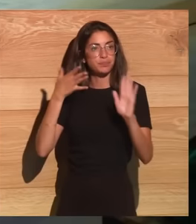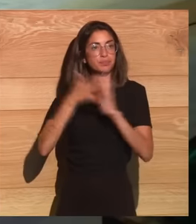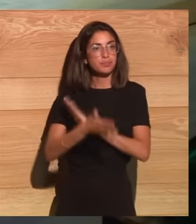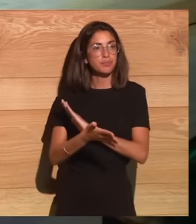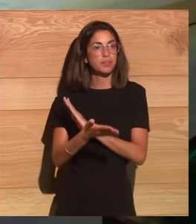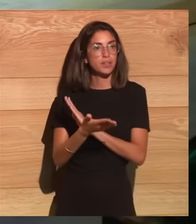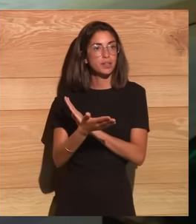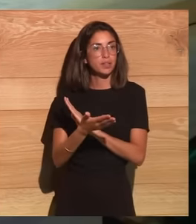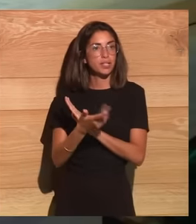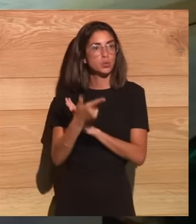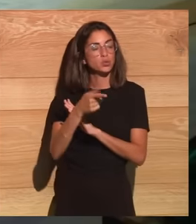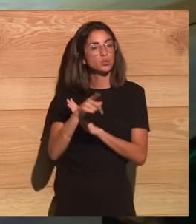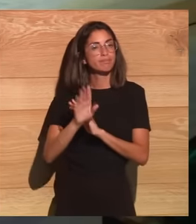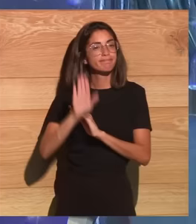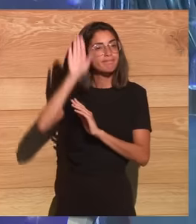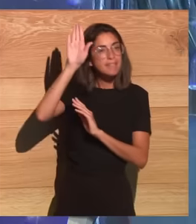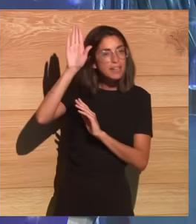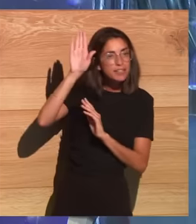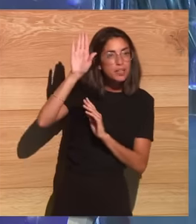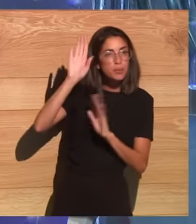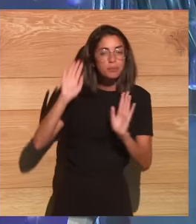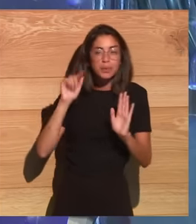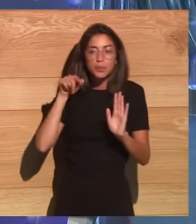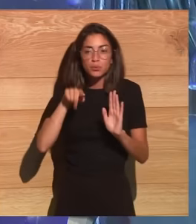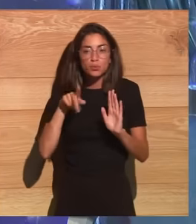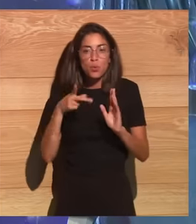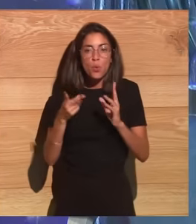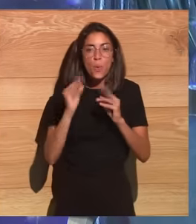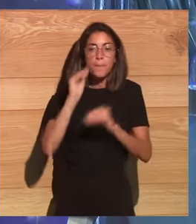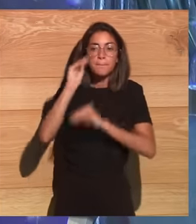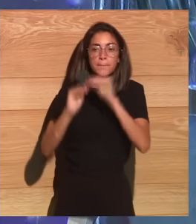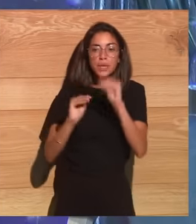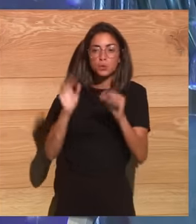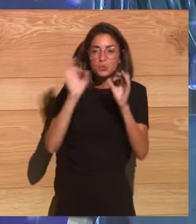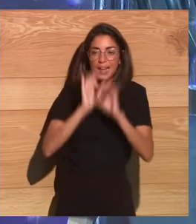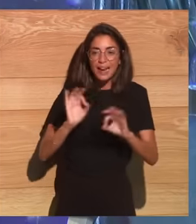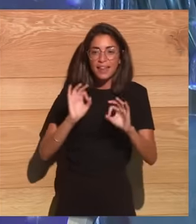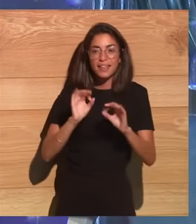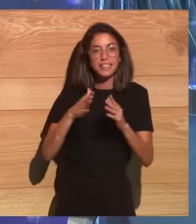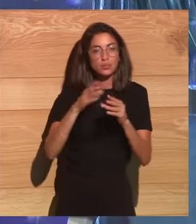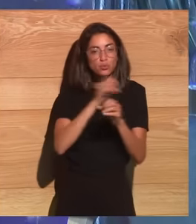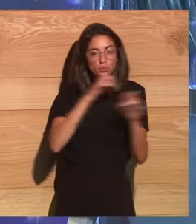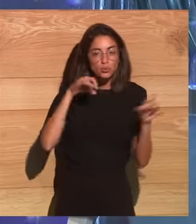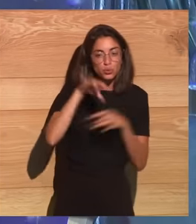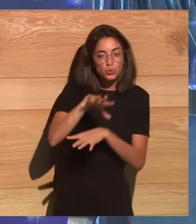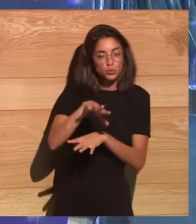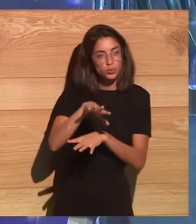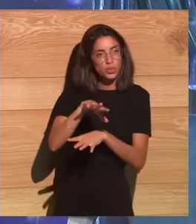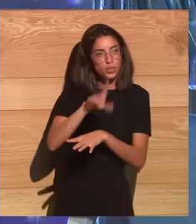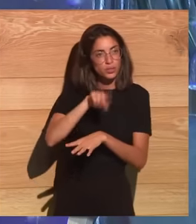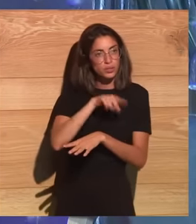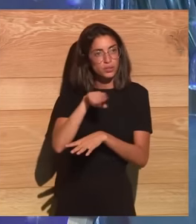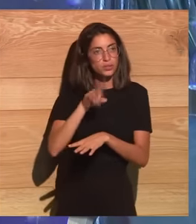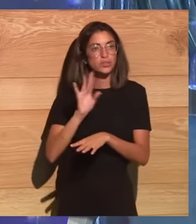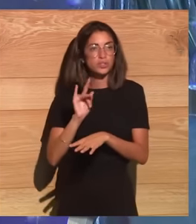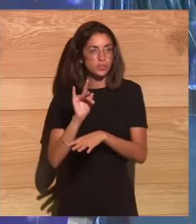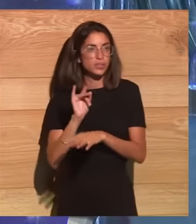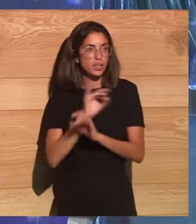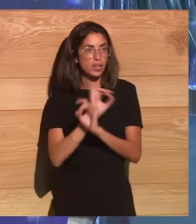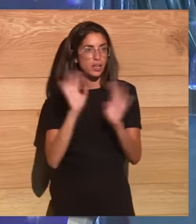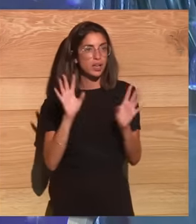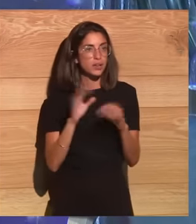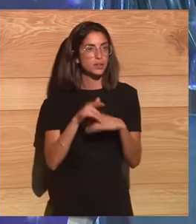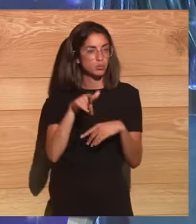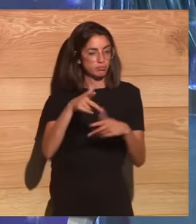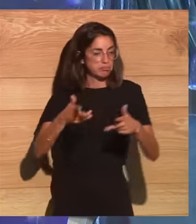estado levantando la mano para no hacer esa pregunta y sustituirla por una indispensable. Claro, estás sentado aquí